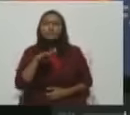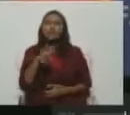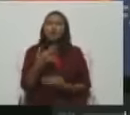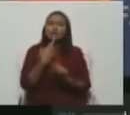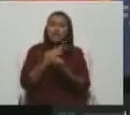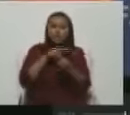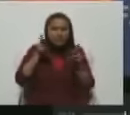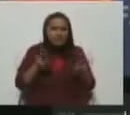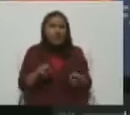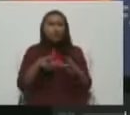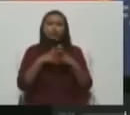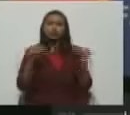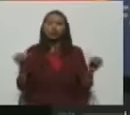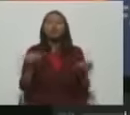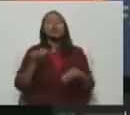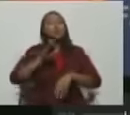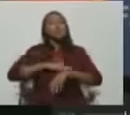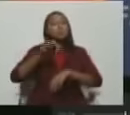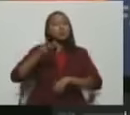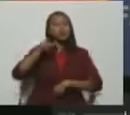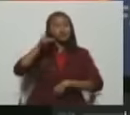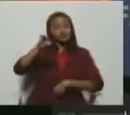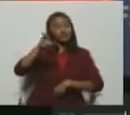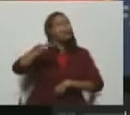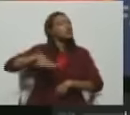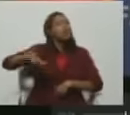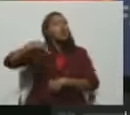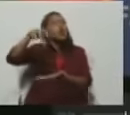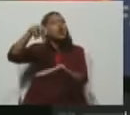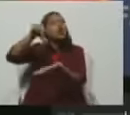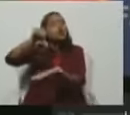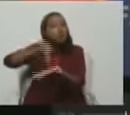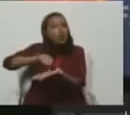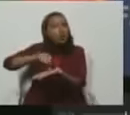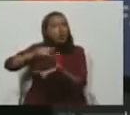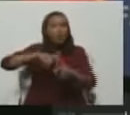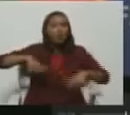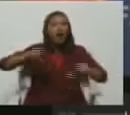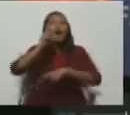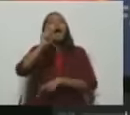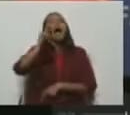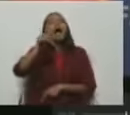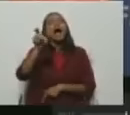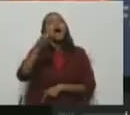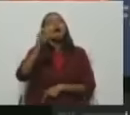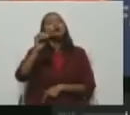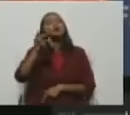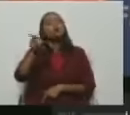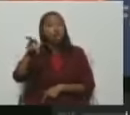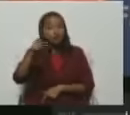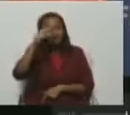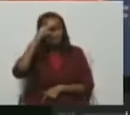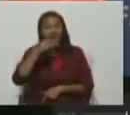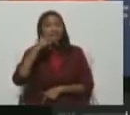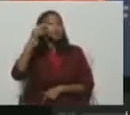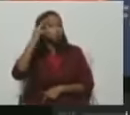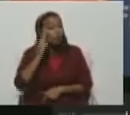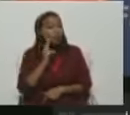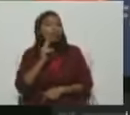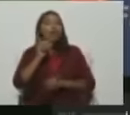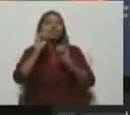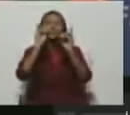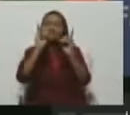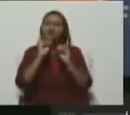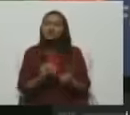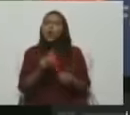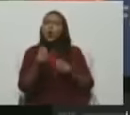Fue en Angostura cuando el padre Libertador definió pues este sistema republicano de gobierno y